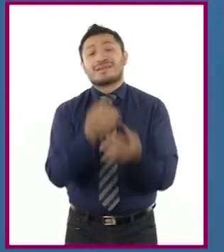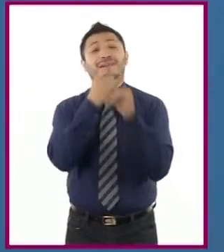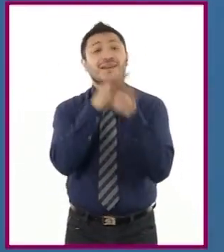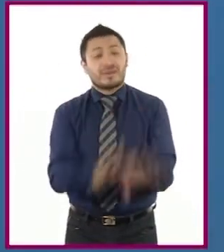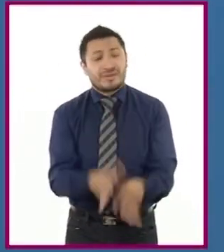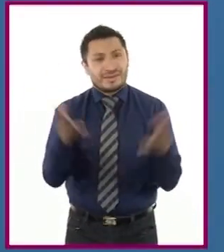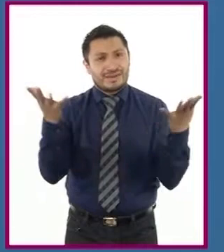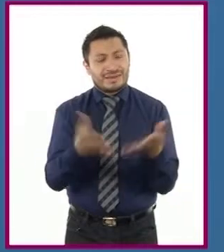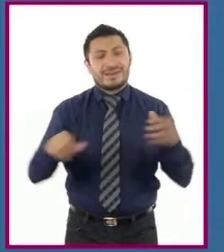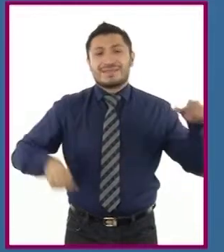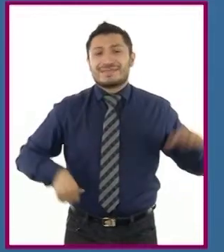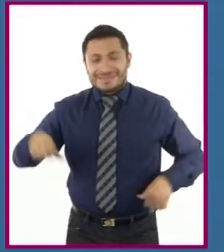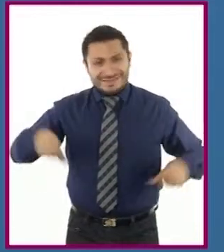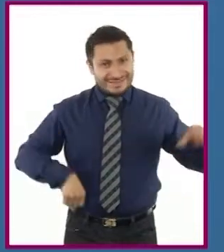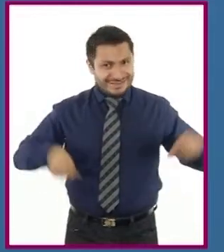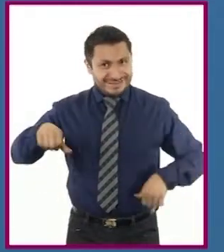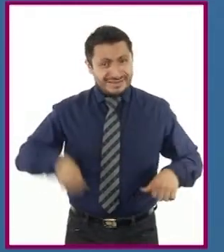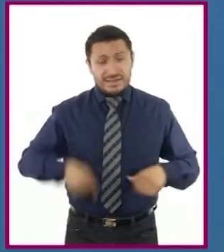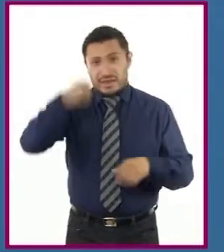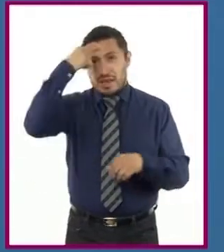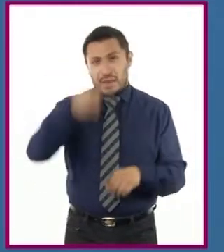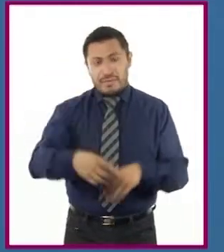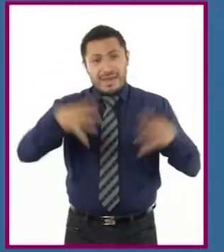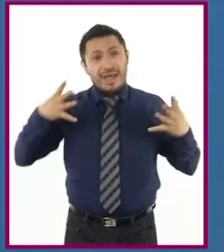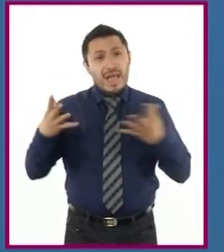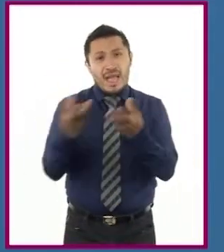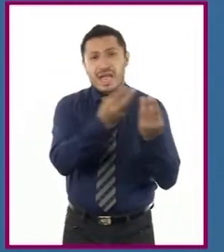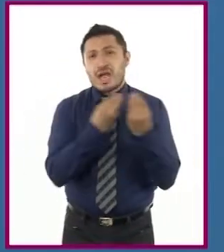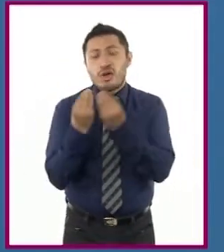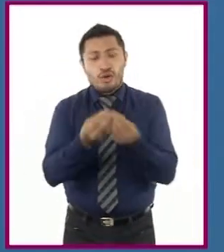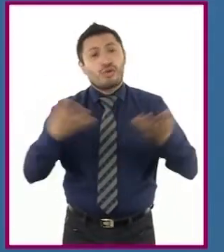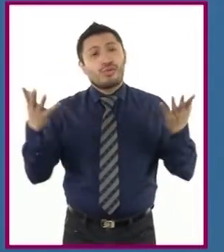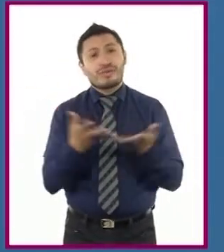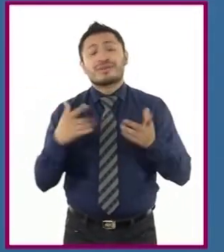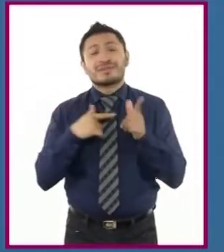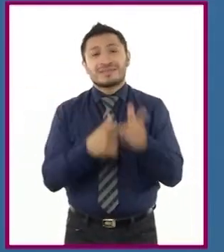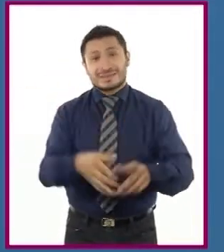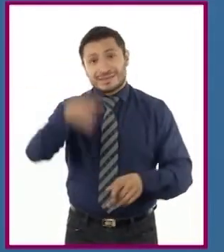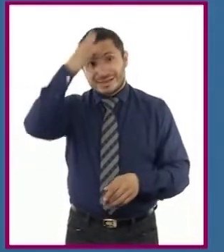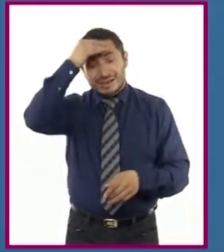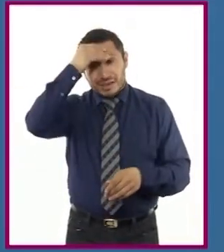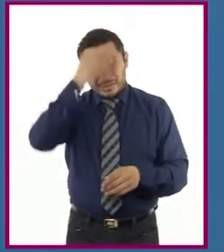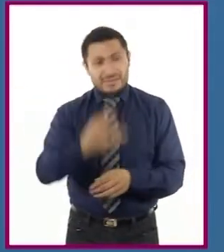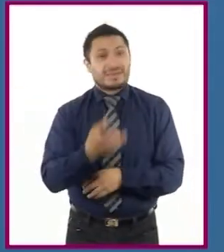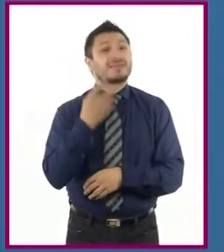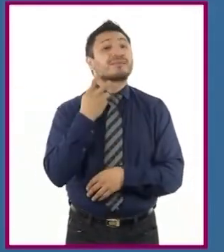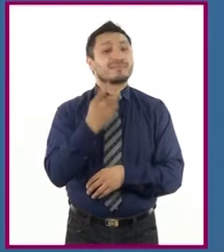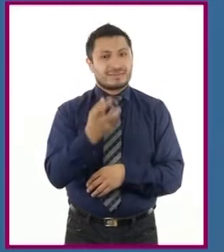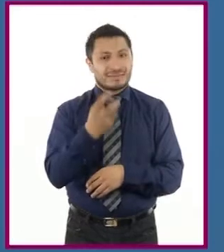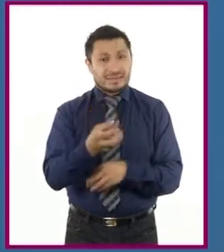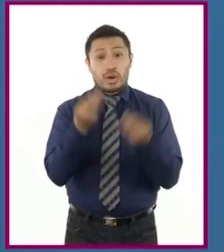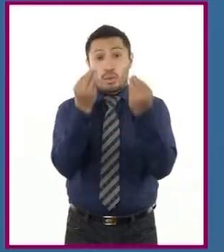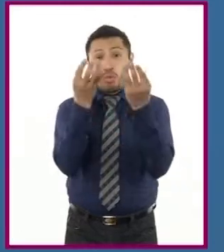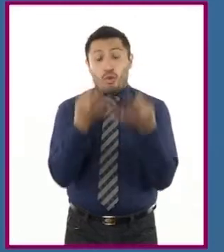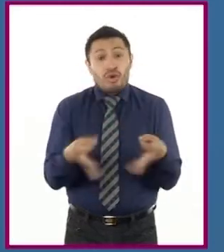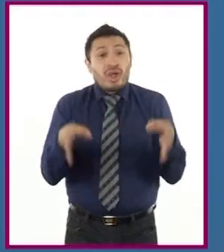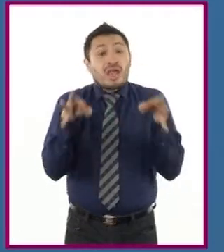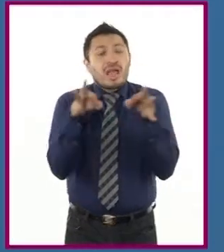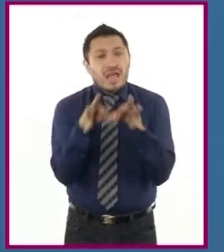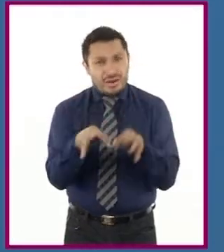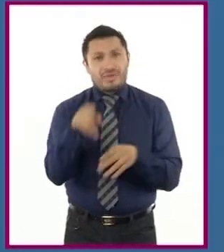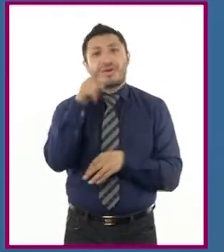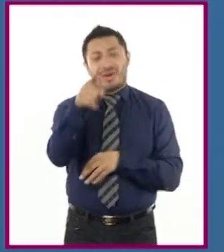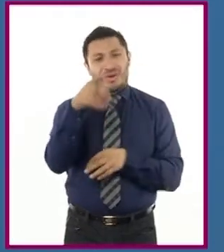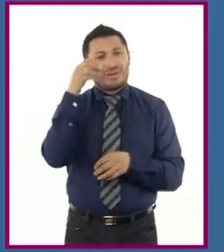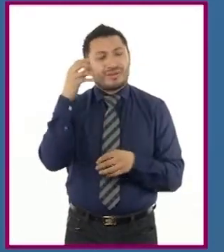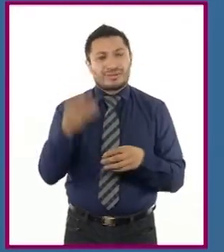desarrollar algunas actividades para que juntas y juntos podamos seguir aprendiendo. Por ello, es muy importante que tengan